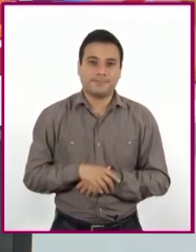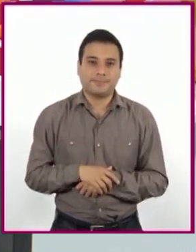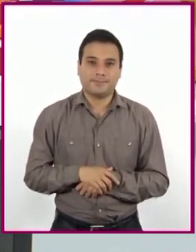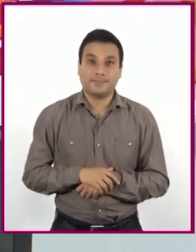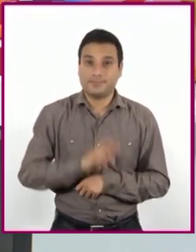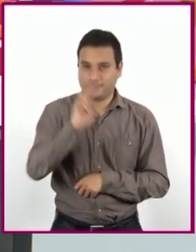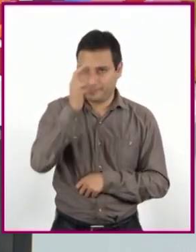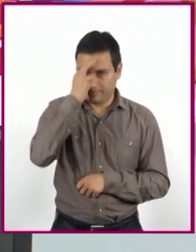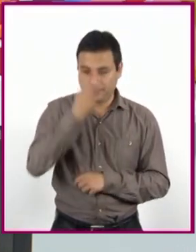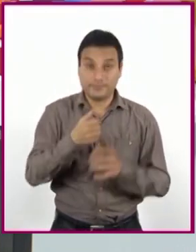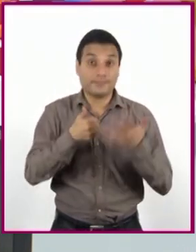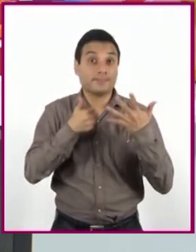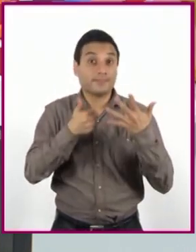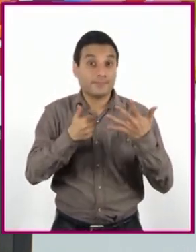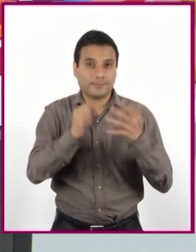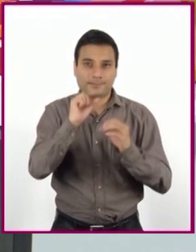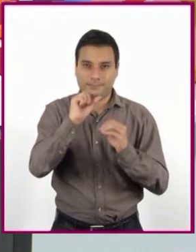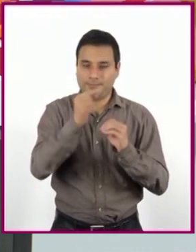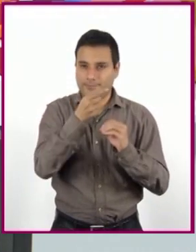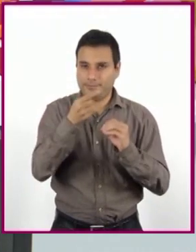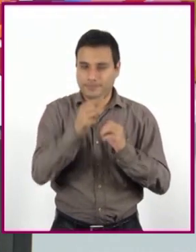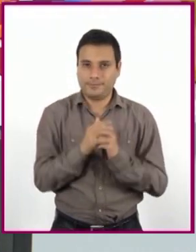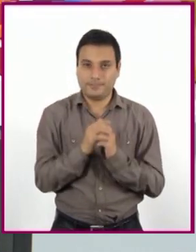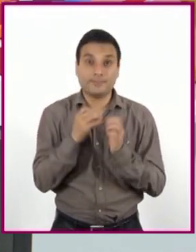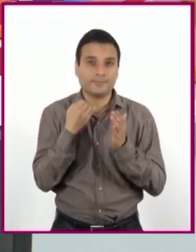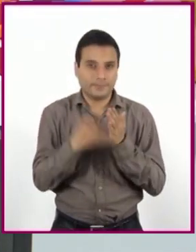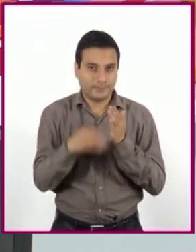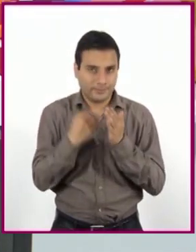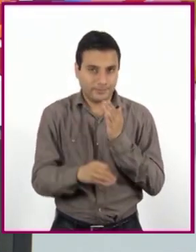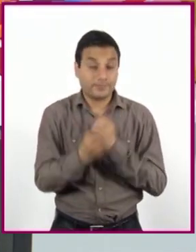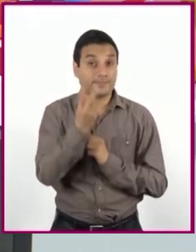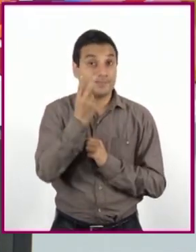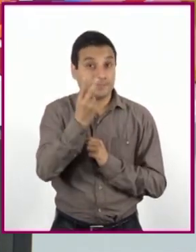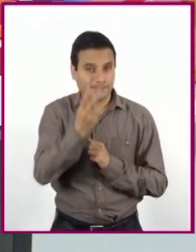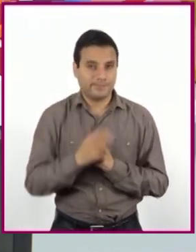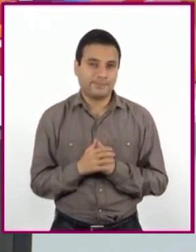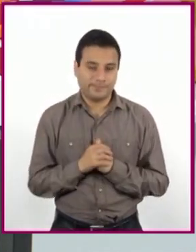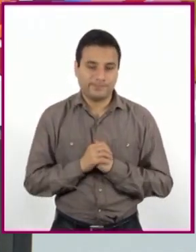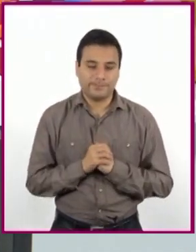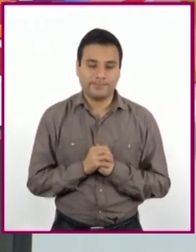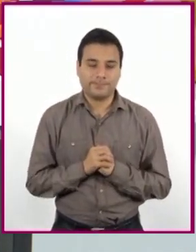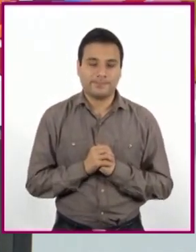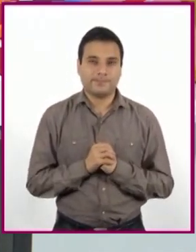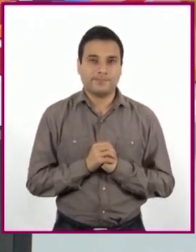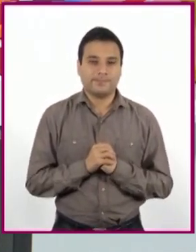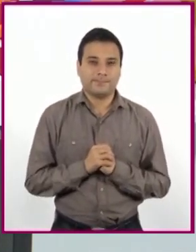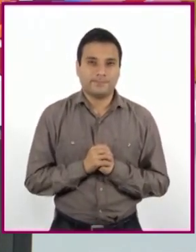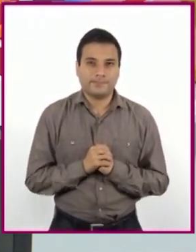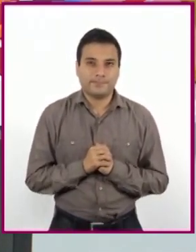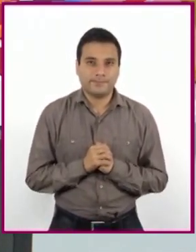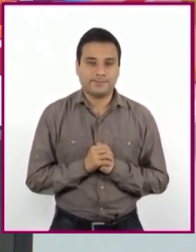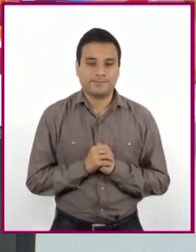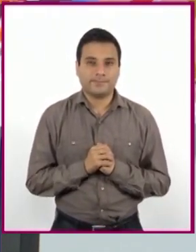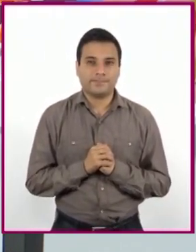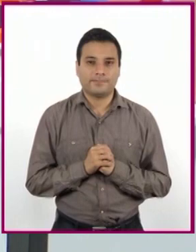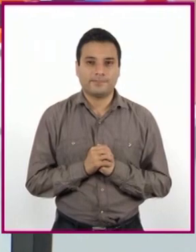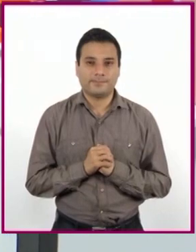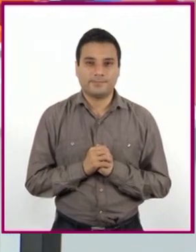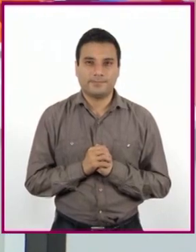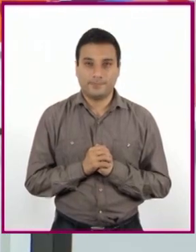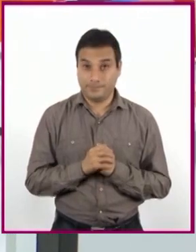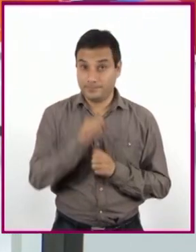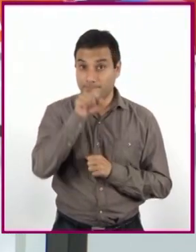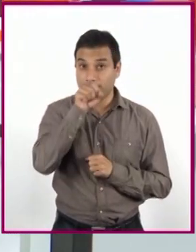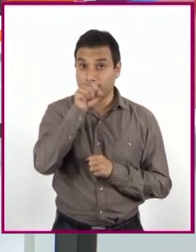tiene 6 electrones de valencia, por lo que faltan 2 electrones para completar su órbita a nivel de energía, mismos